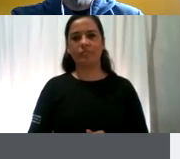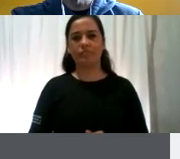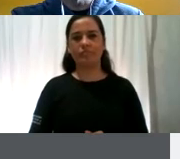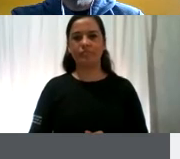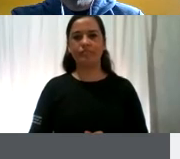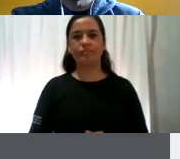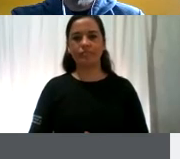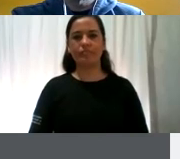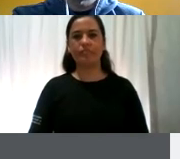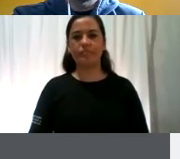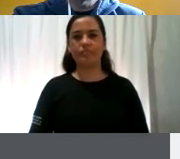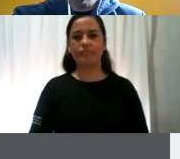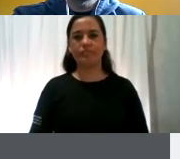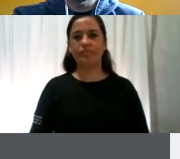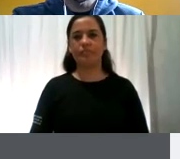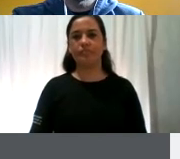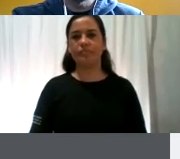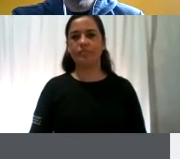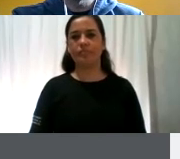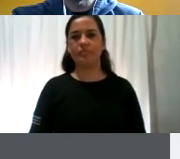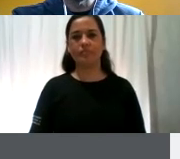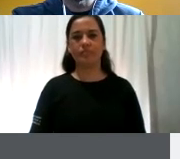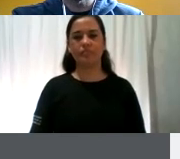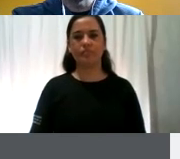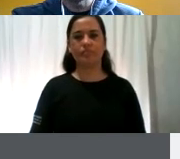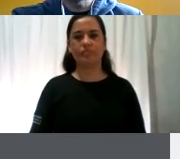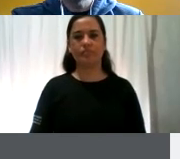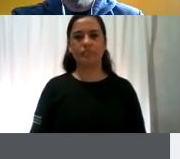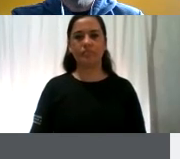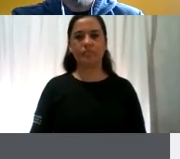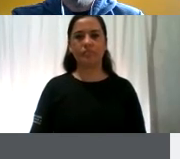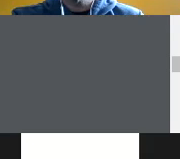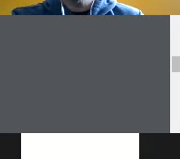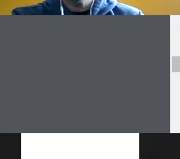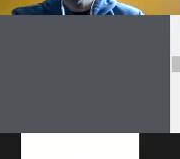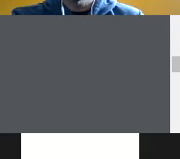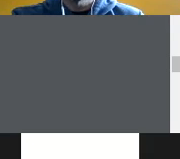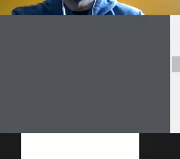20 metros. Entonces de acá puedo despejar LI,